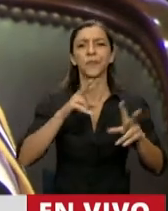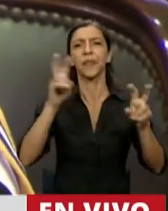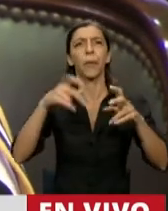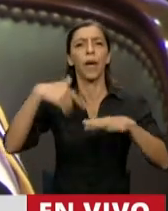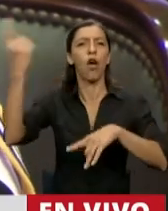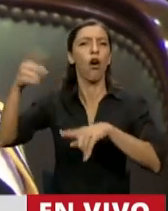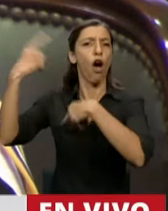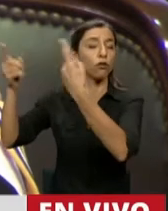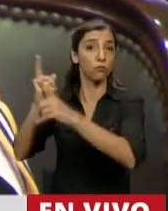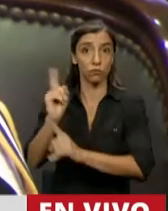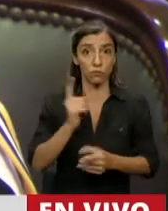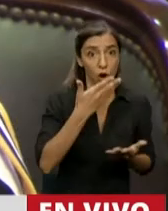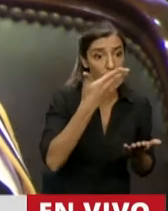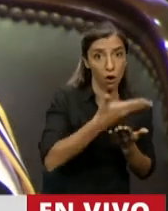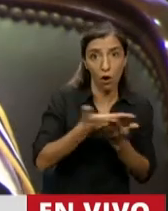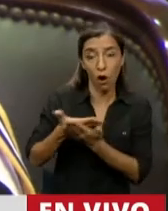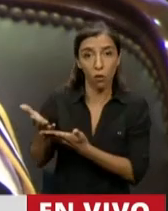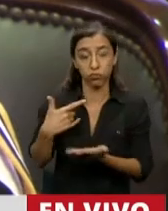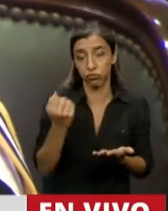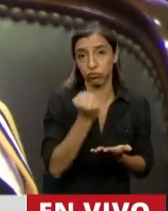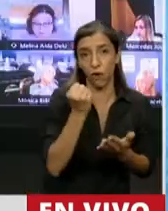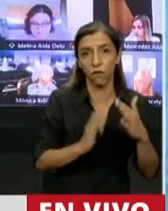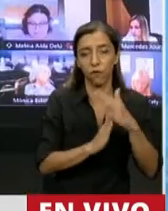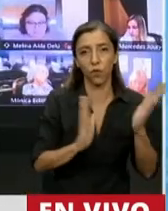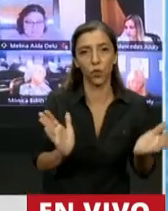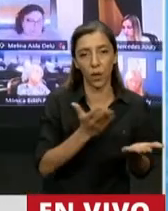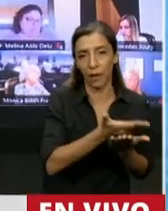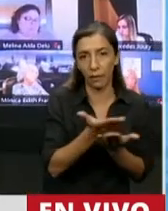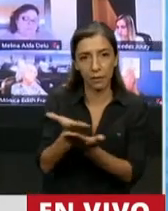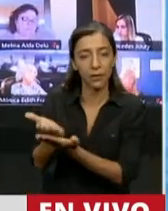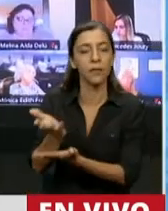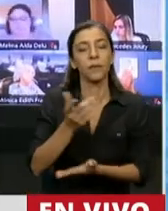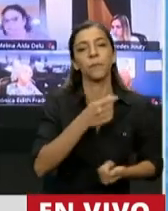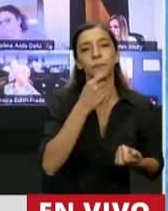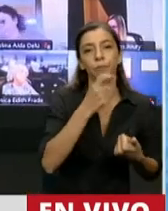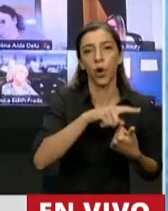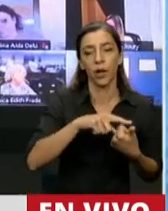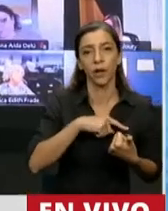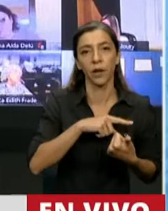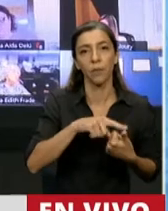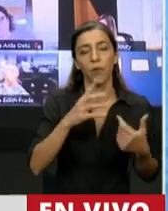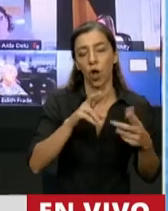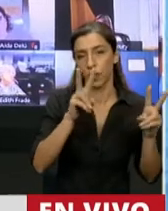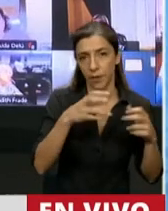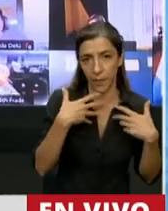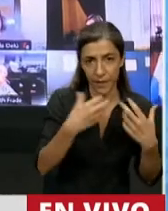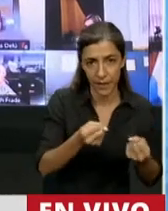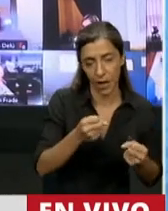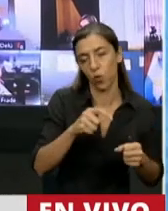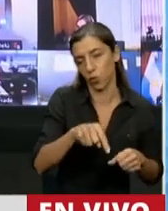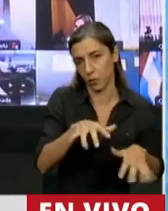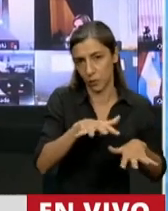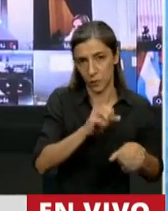que ver con cuestiones centrales, como son los casos del tema de salud por la